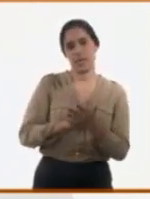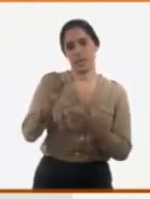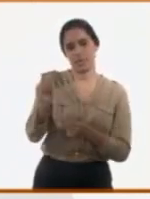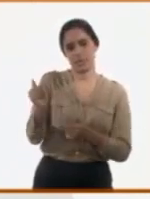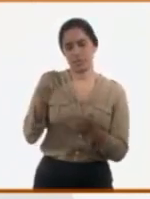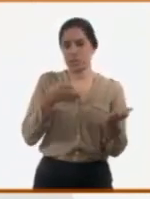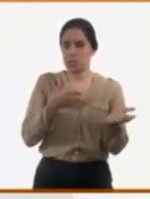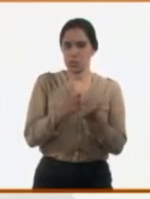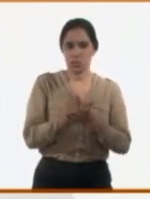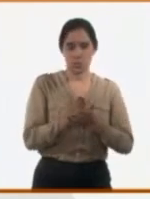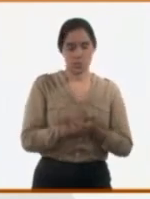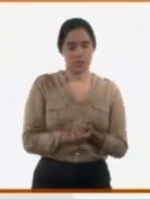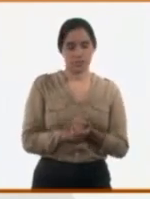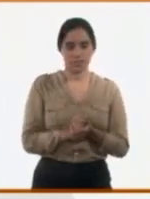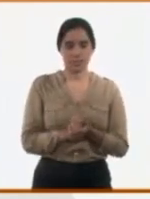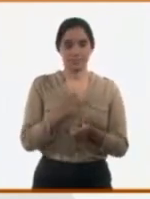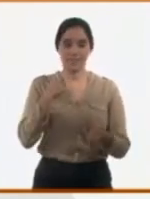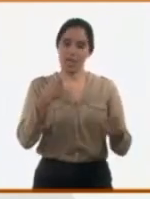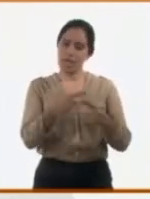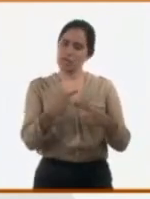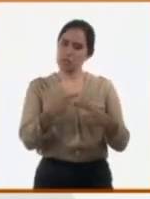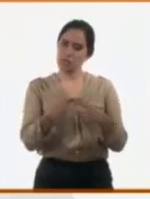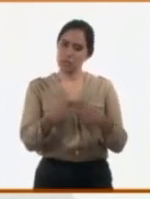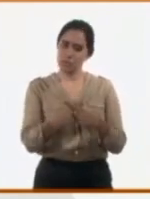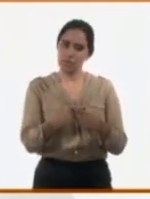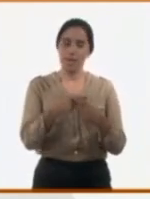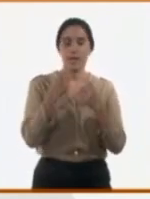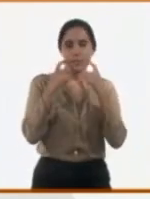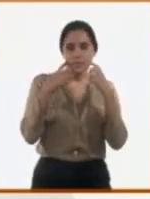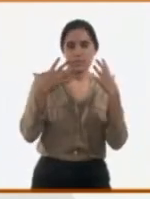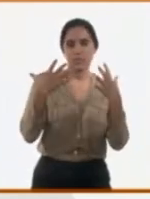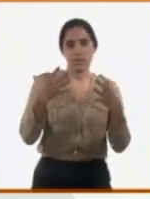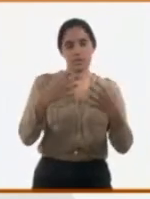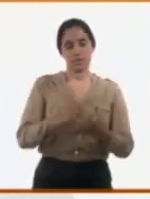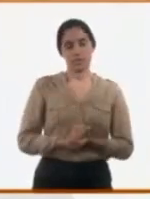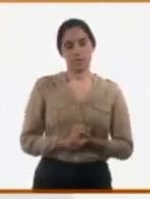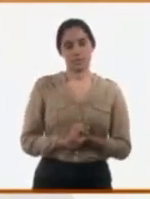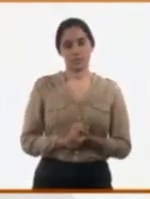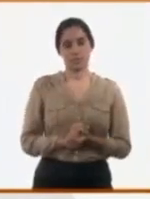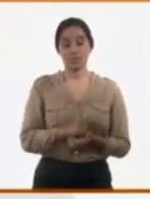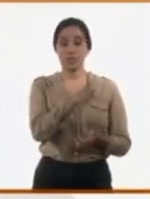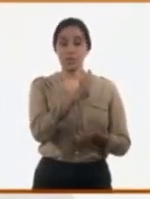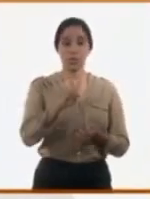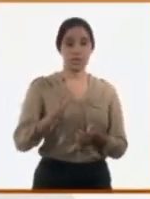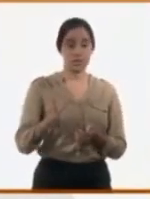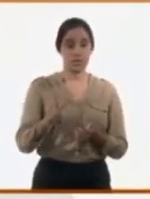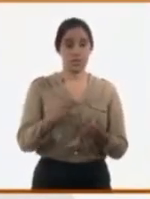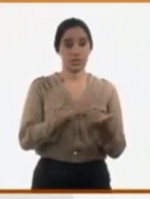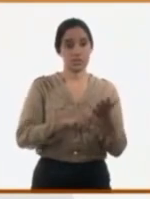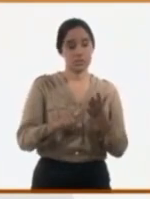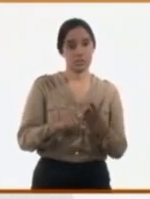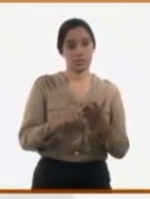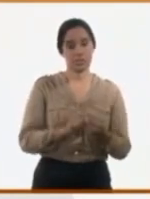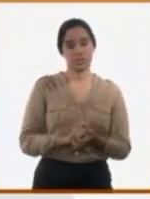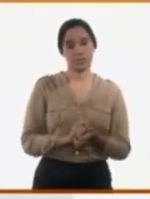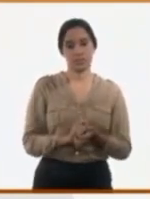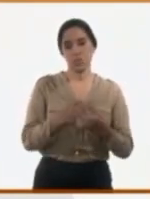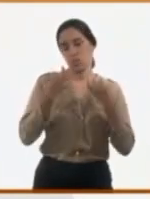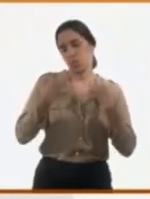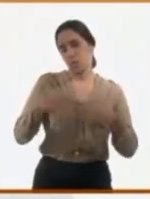creo que a la realidad correcto es 42 semanas normalmente son 44